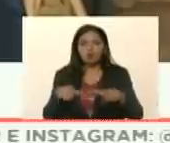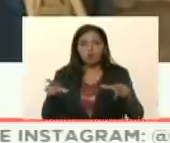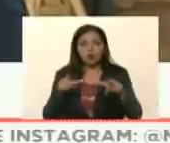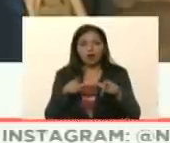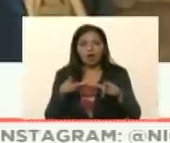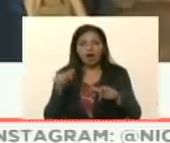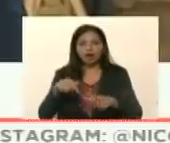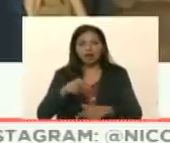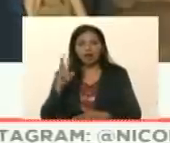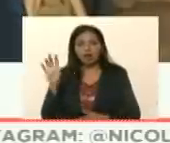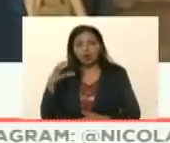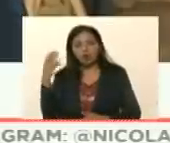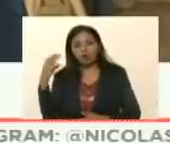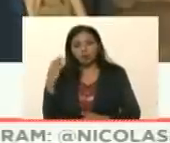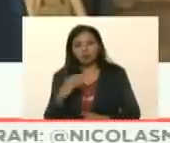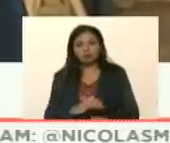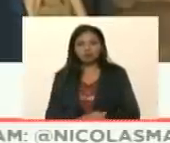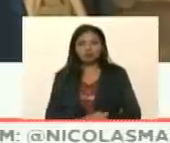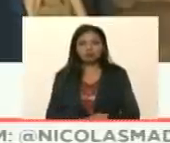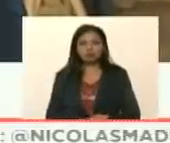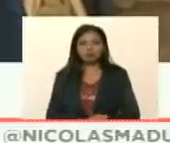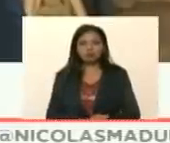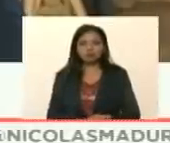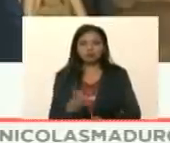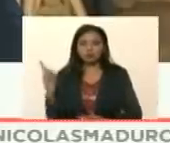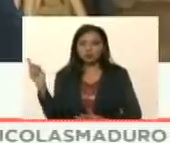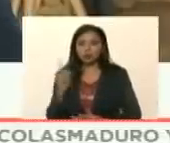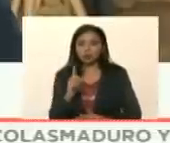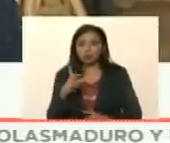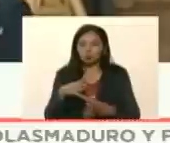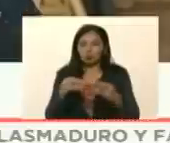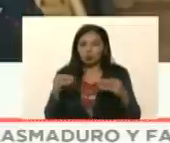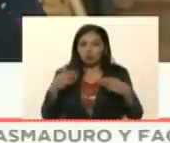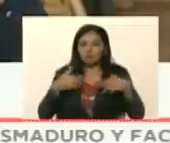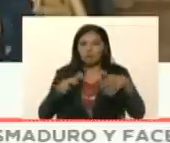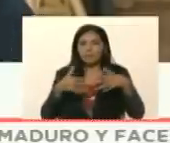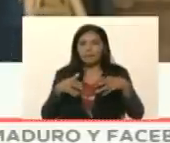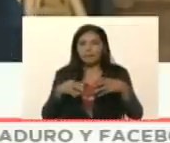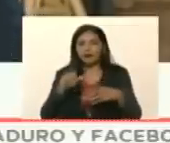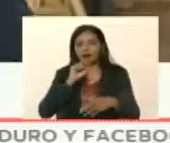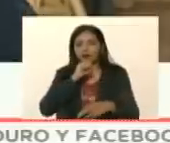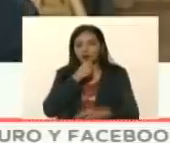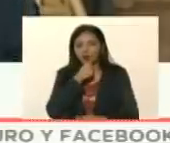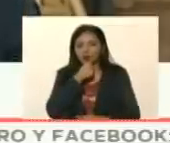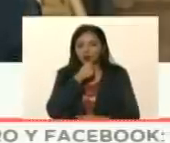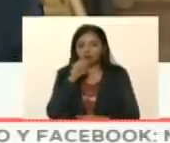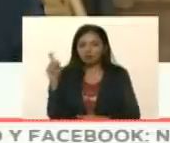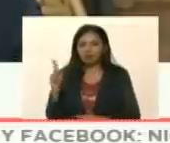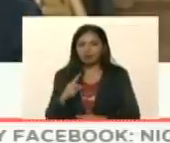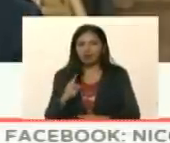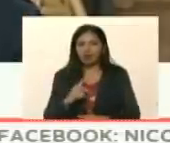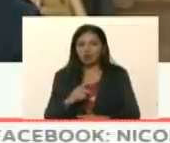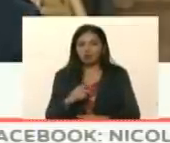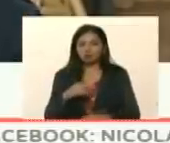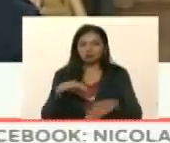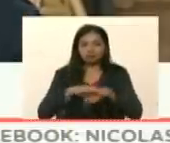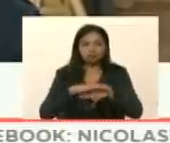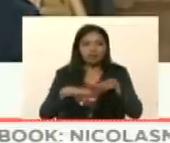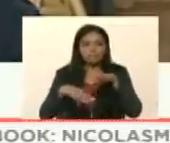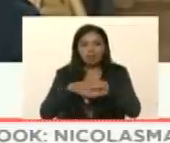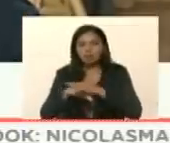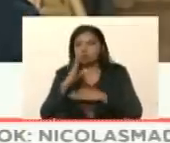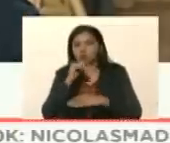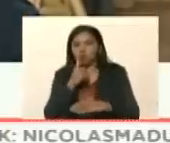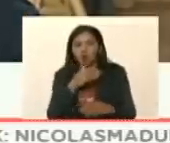que hoy es Colombia. Allá llegaron nuestros ejércitos, nuestros abuelos llegaron allá, descalzos llegaron, pasando